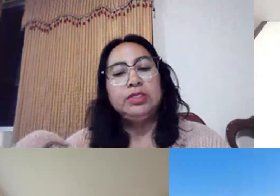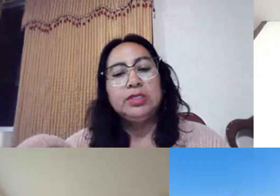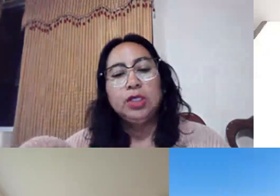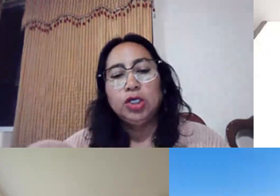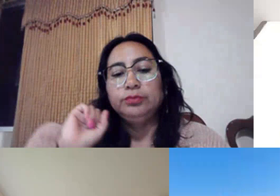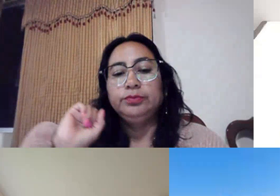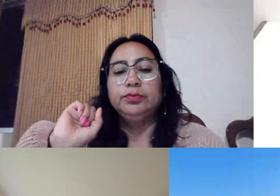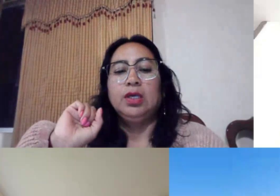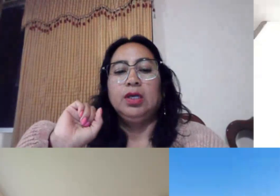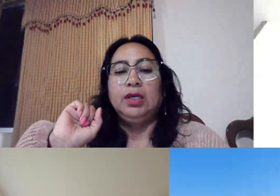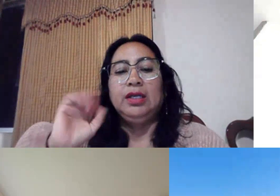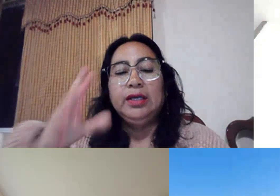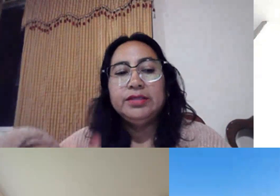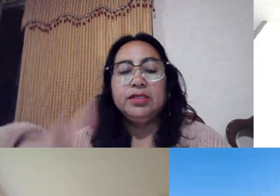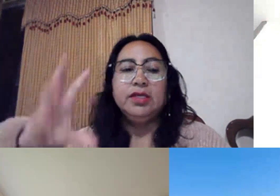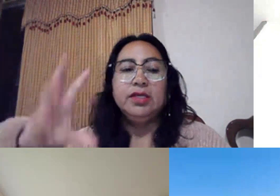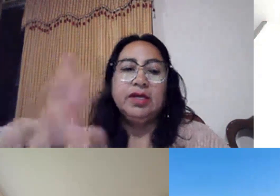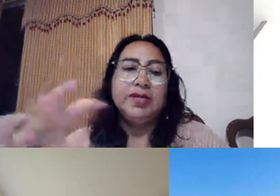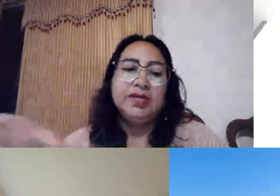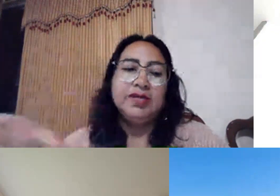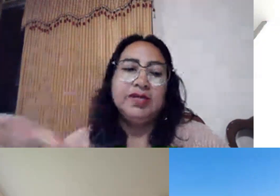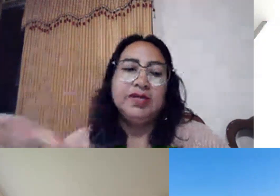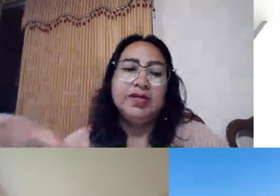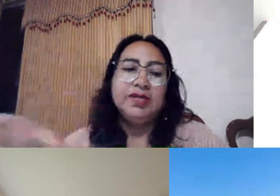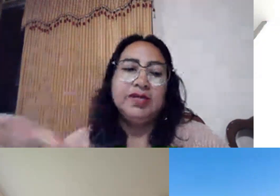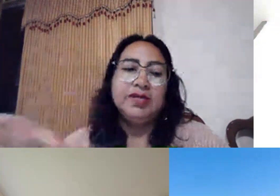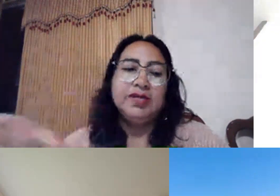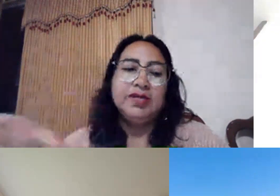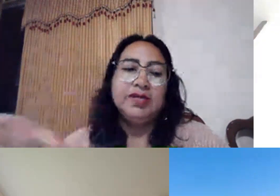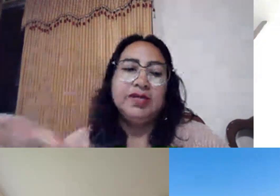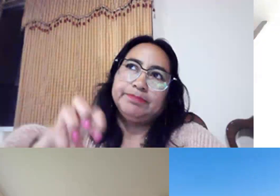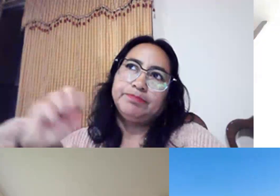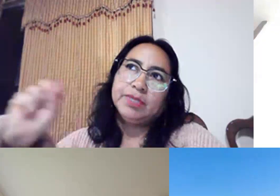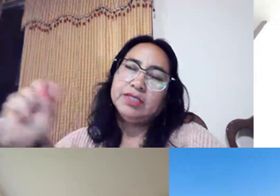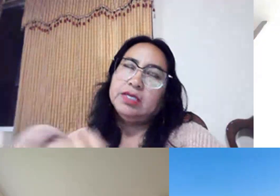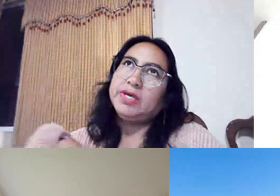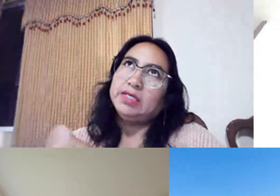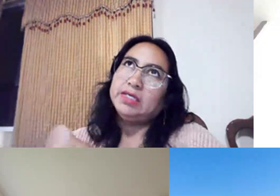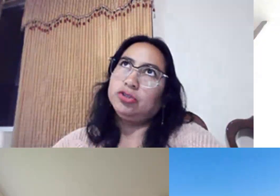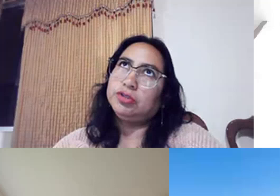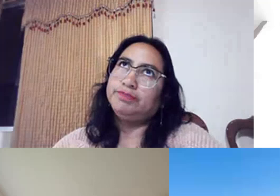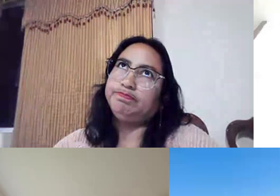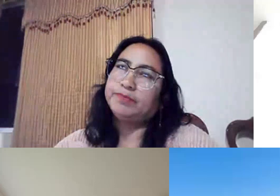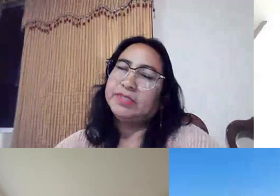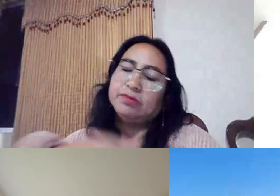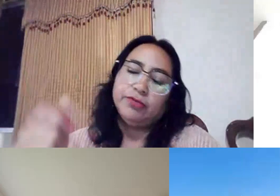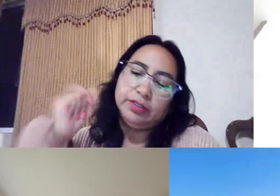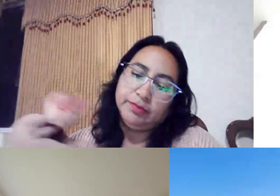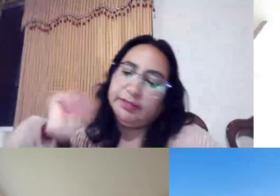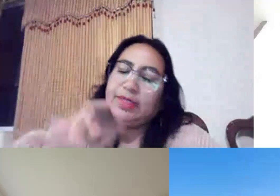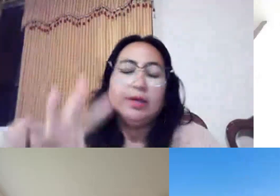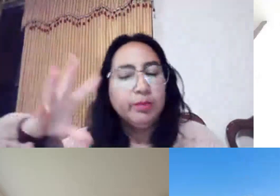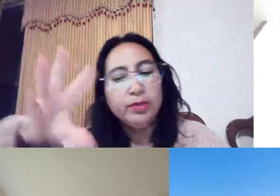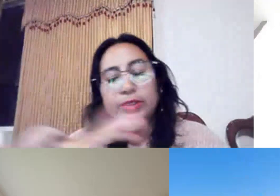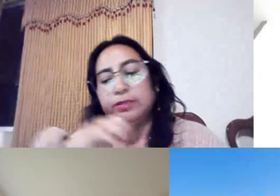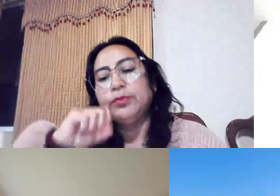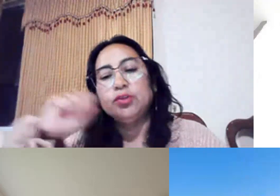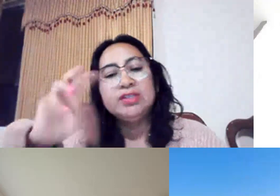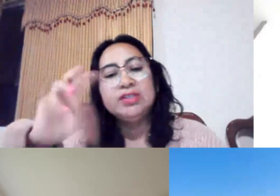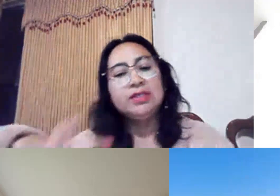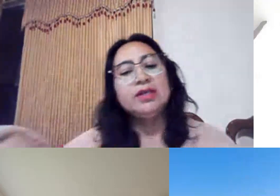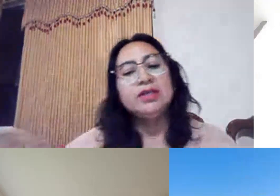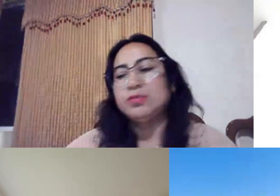ejemplo, utiliza el Chrome, el Edge, hay varias, ¿qué se llaman estos? Se me fue el nombre, pero